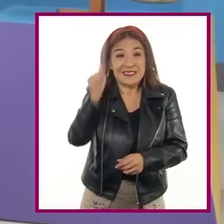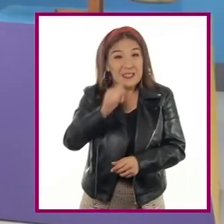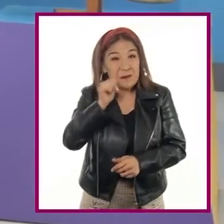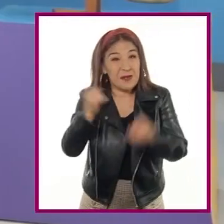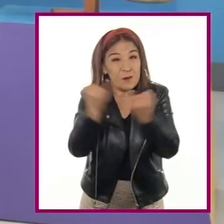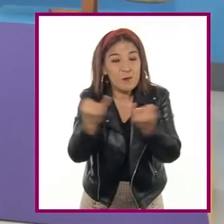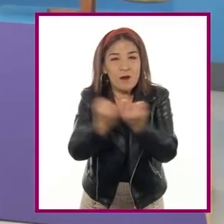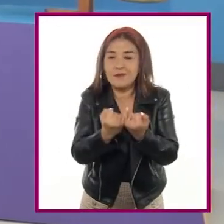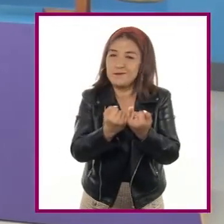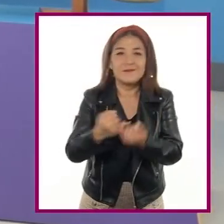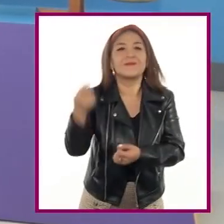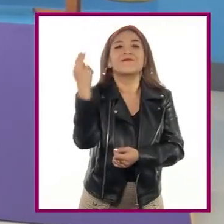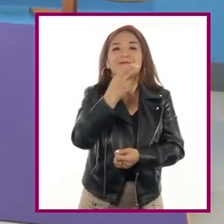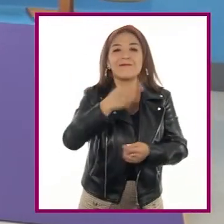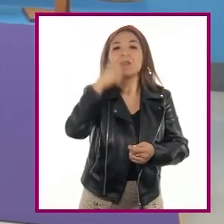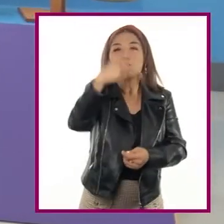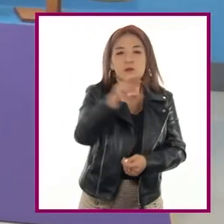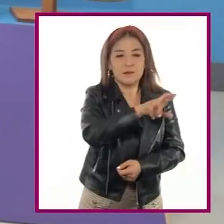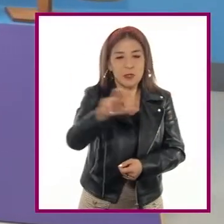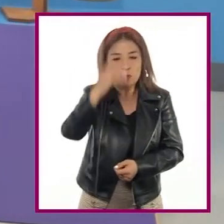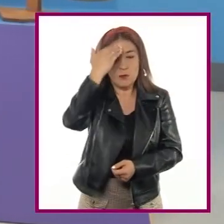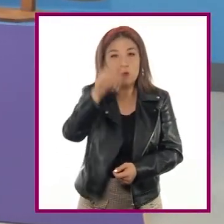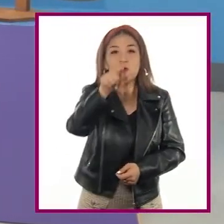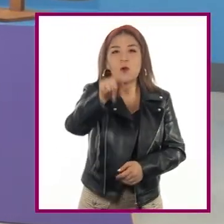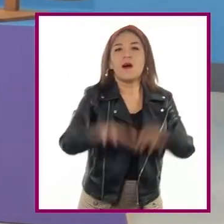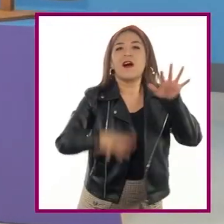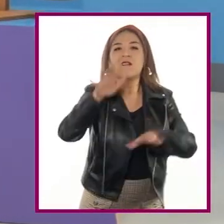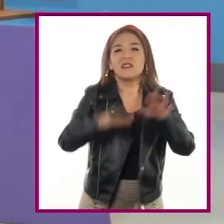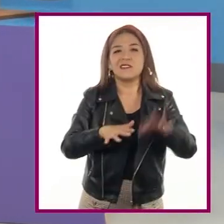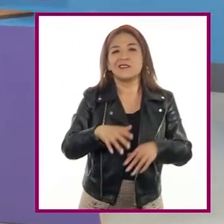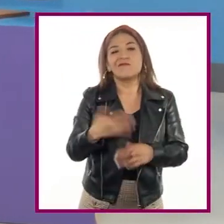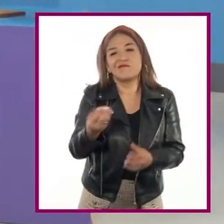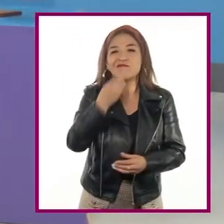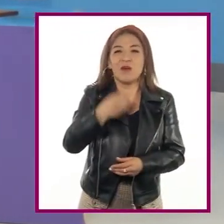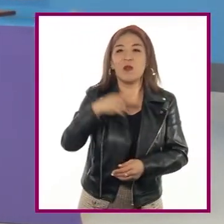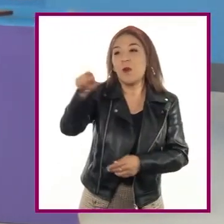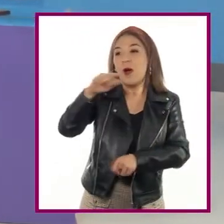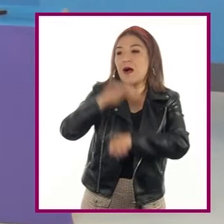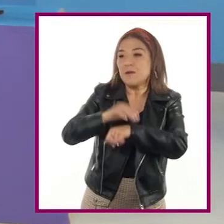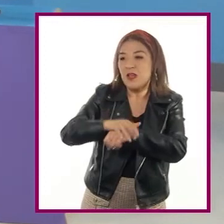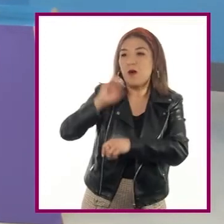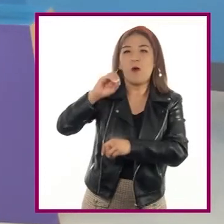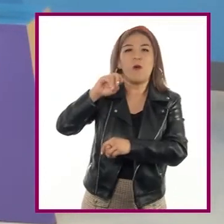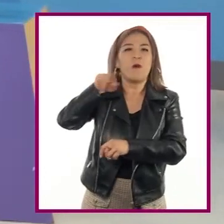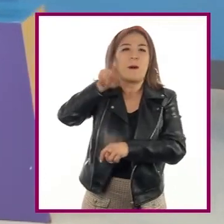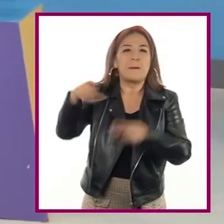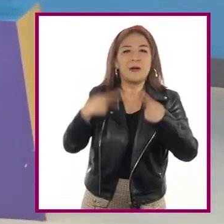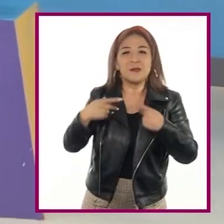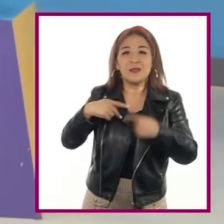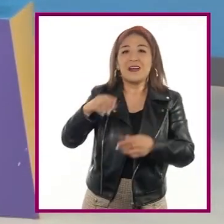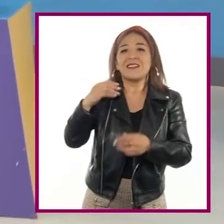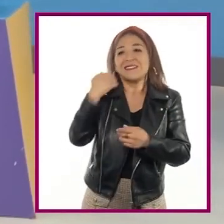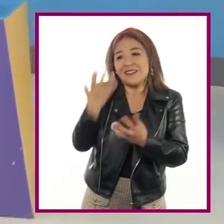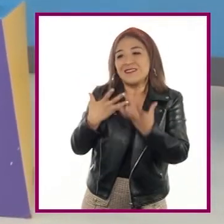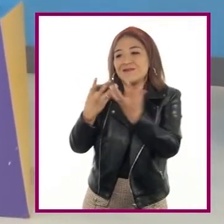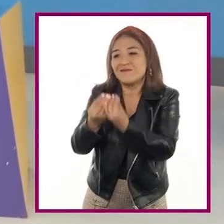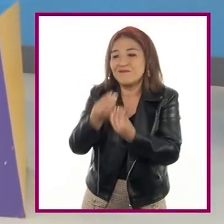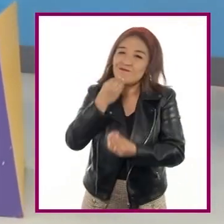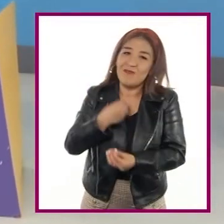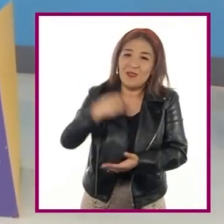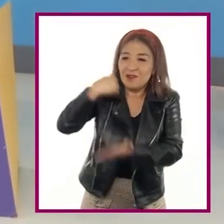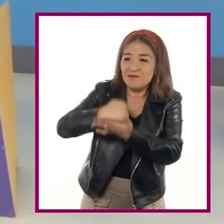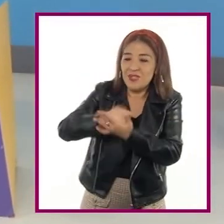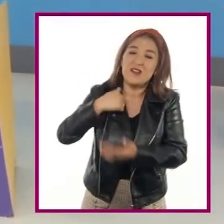que reconozcan que a veces toman decisiones para complacer a sus grupos o para permanecer en ellos. Sin embargo,